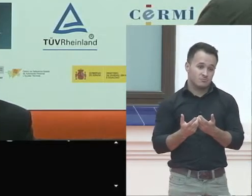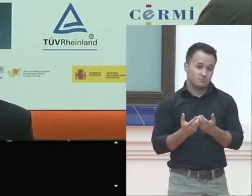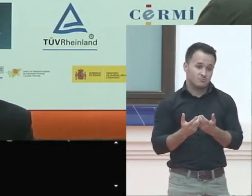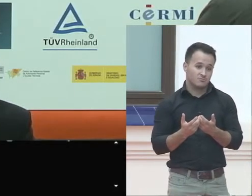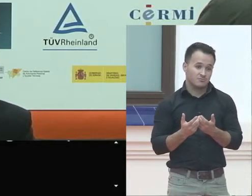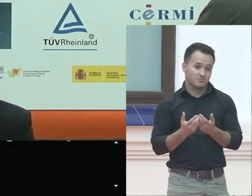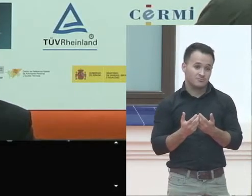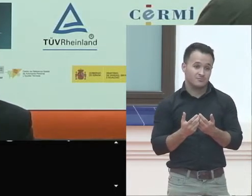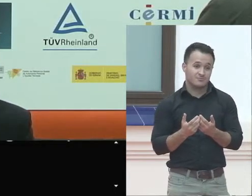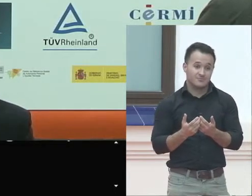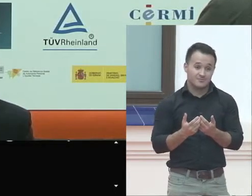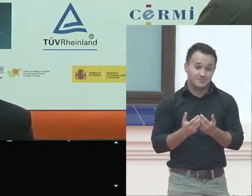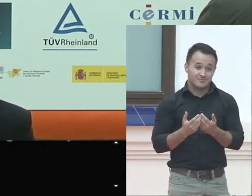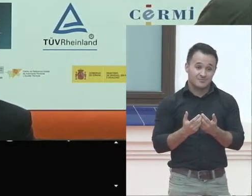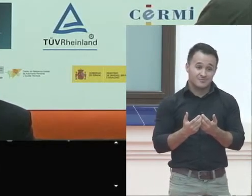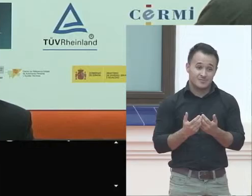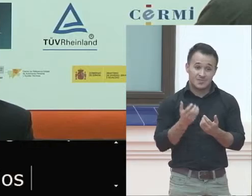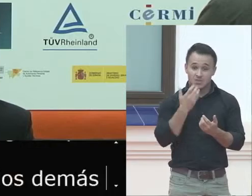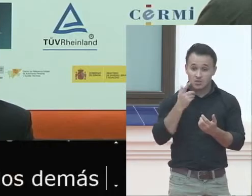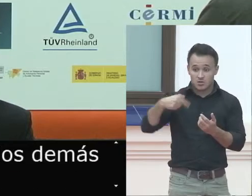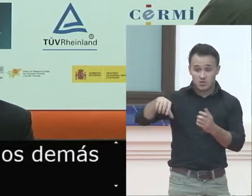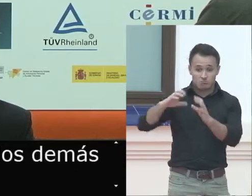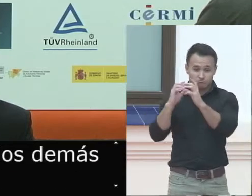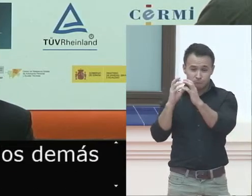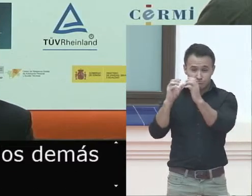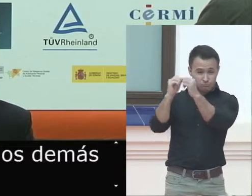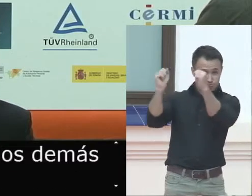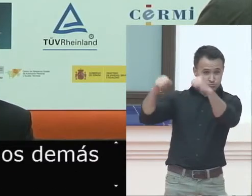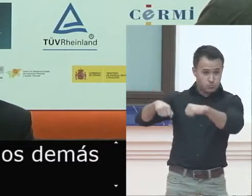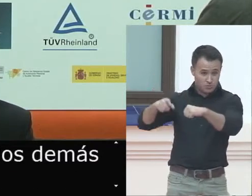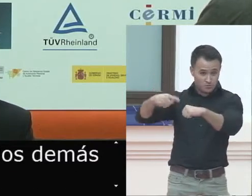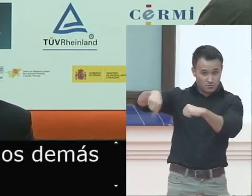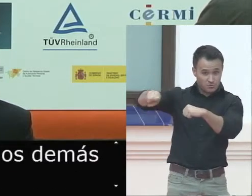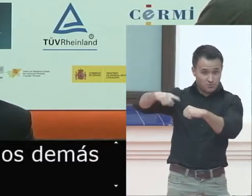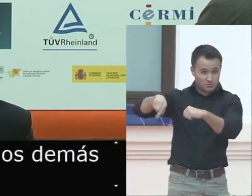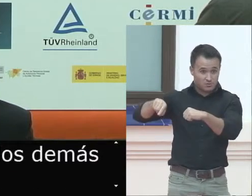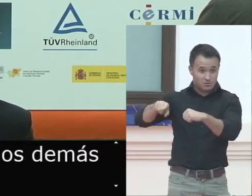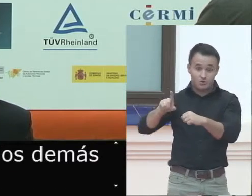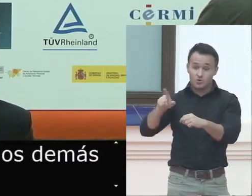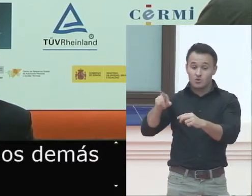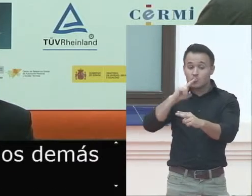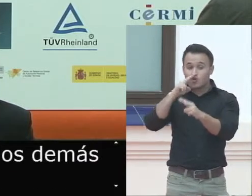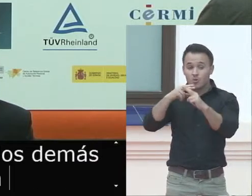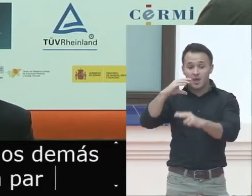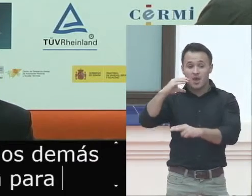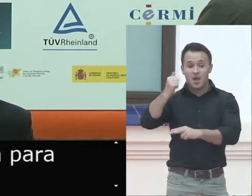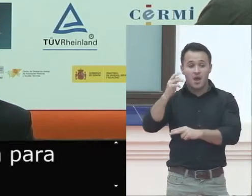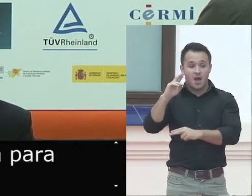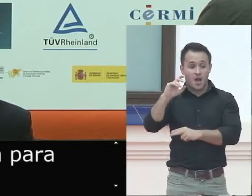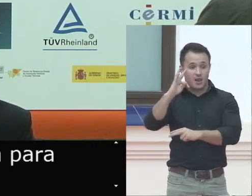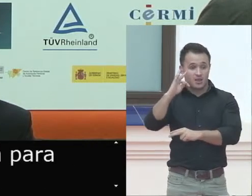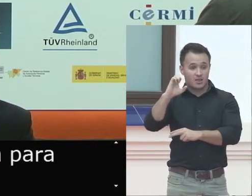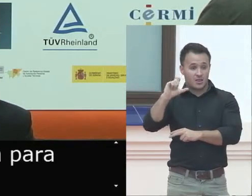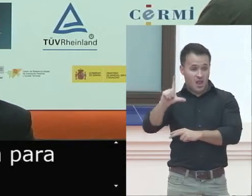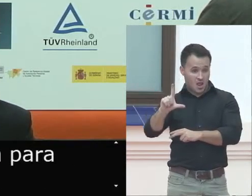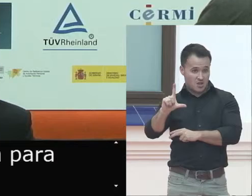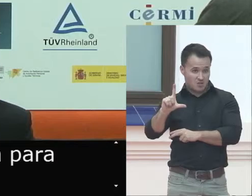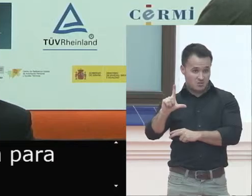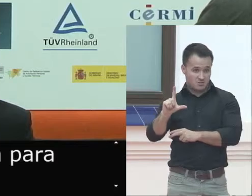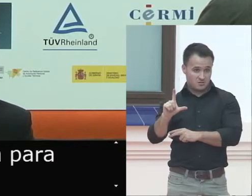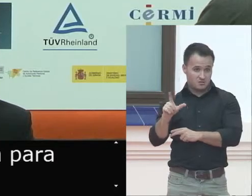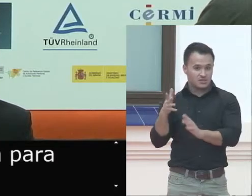los demás juntos, eso es lo que se llama en Estados Unidos un cartel. Eso es